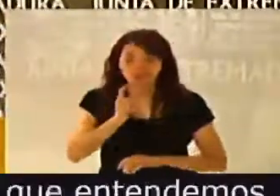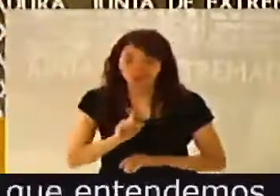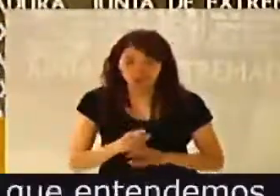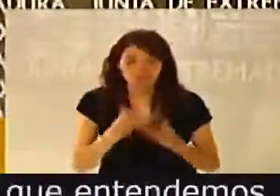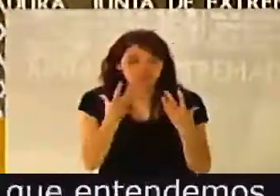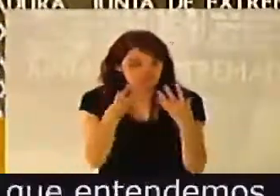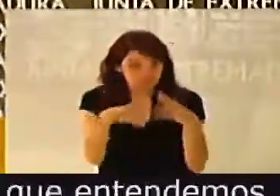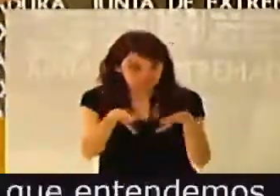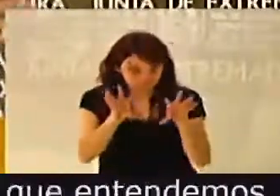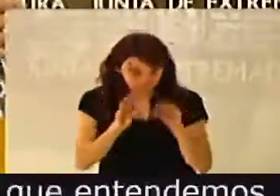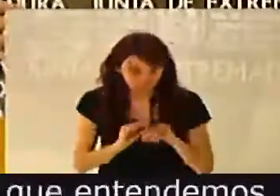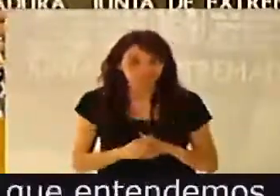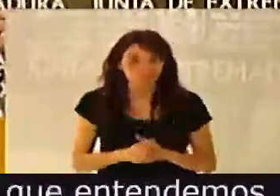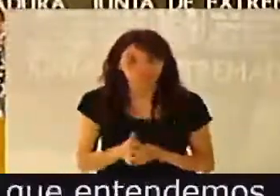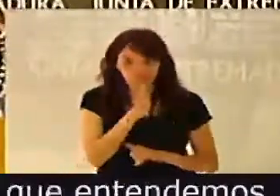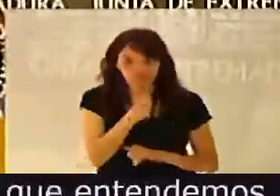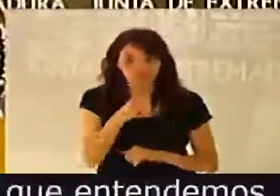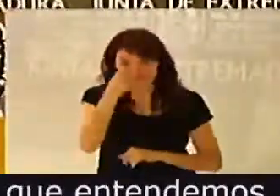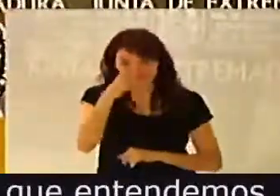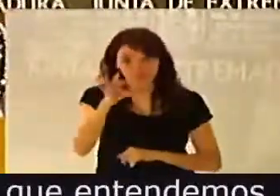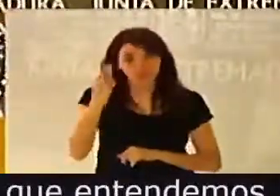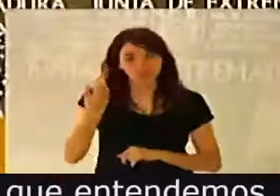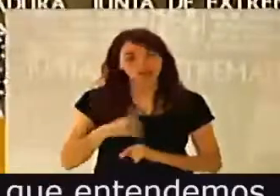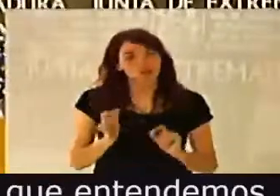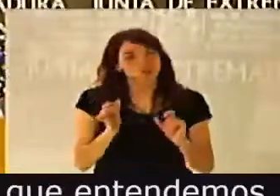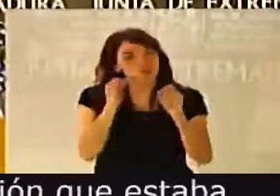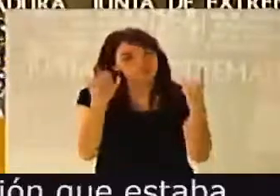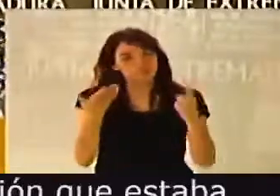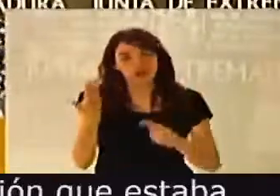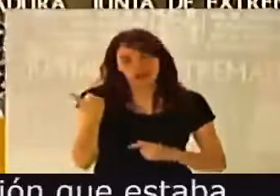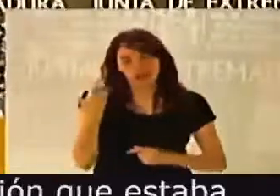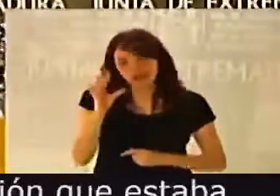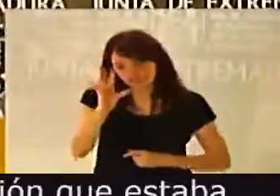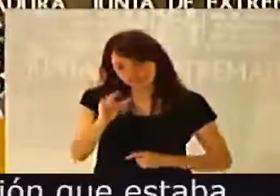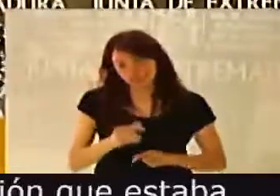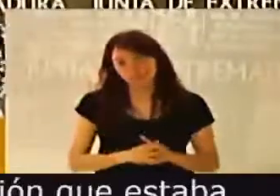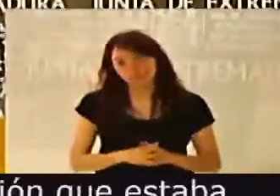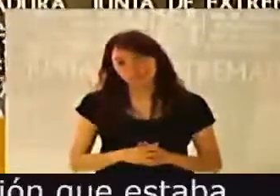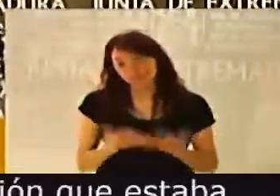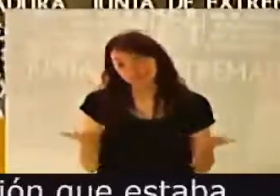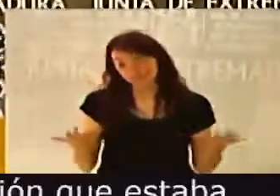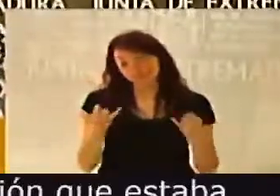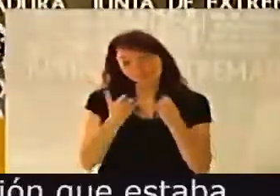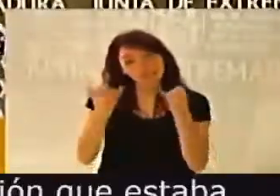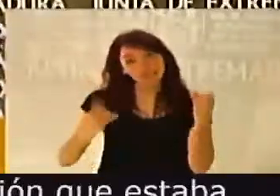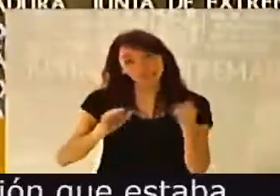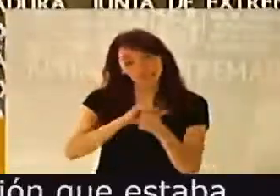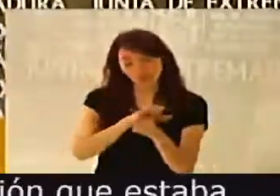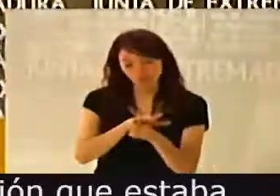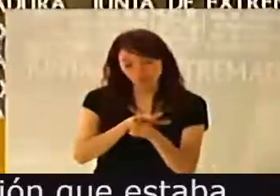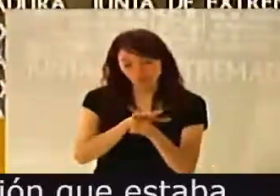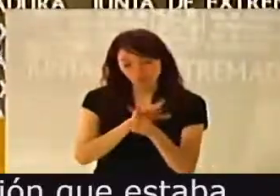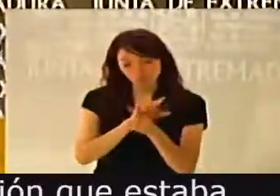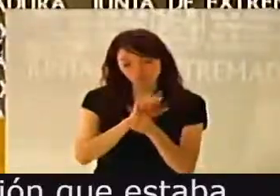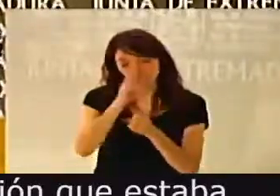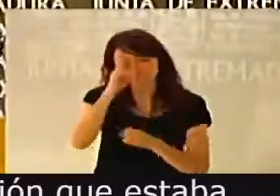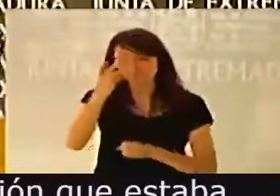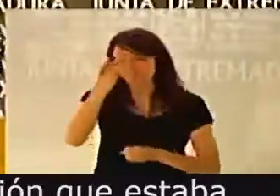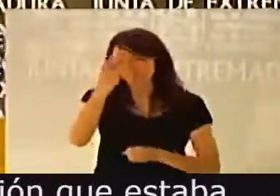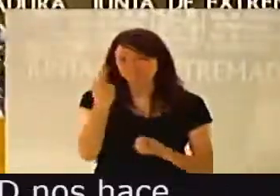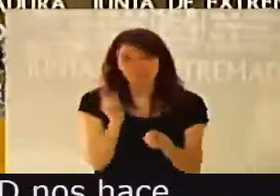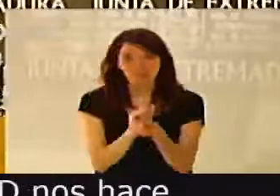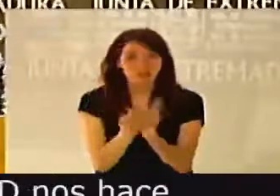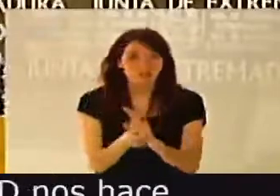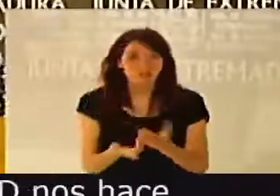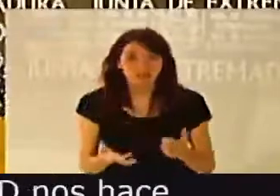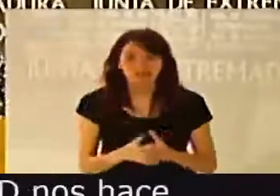era ya una cuestión que estaba decidida con anterioridad, pues esta crisis COVID nos hace replantear una decisión que estaba tomada. Porque,